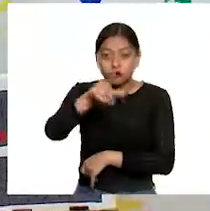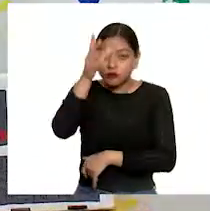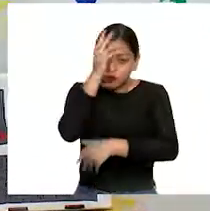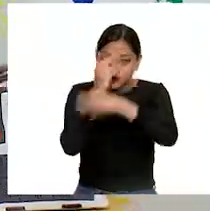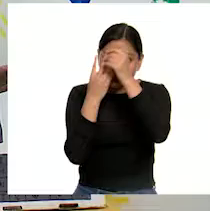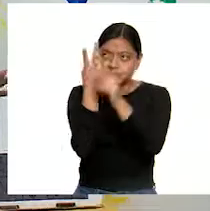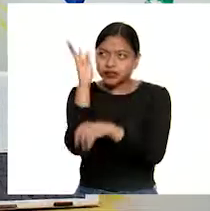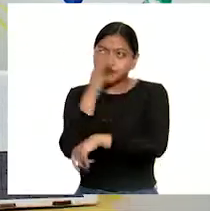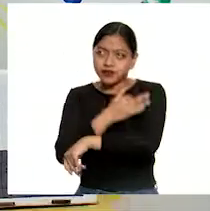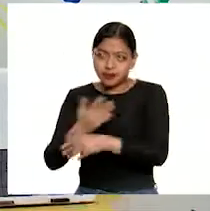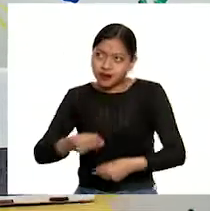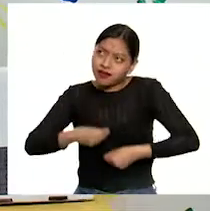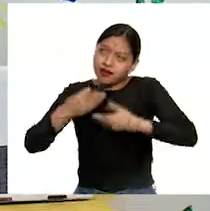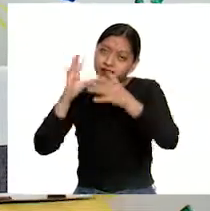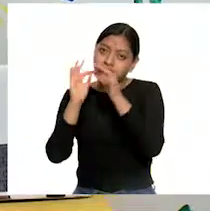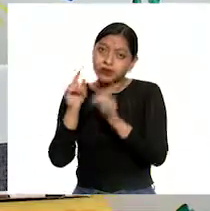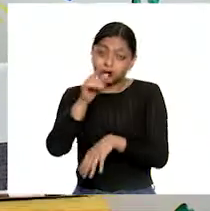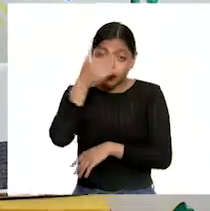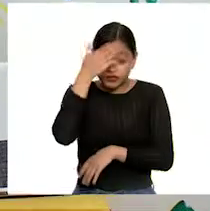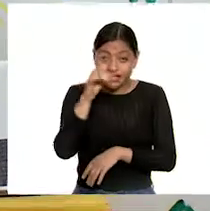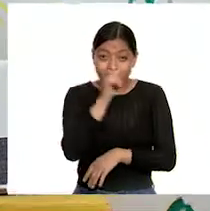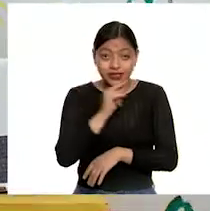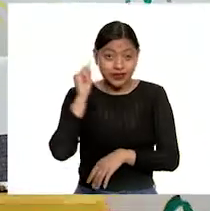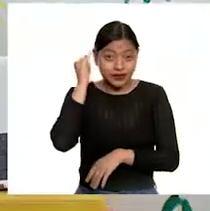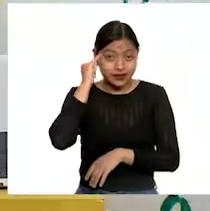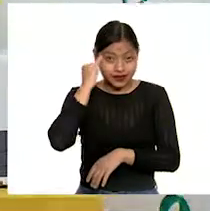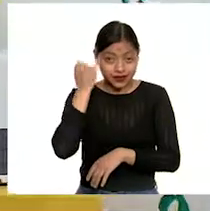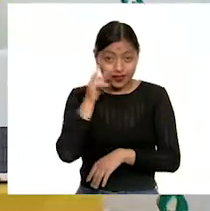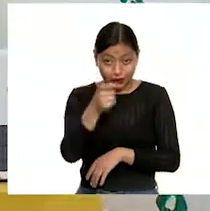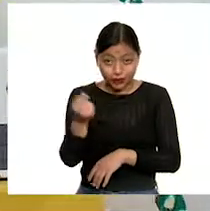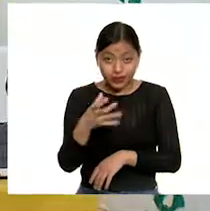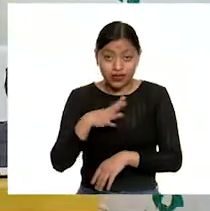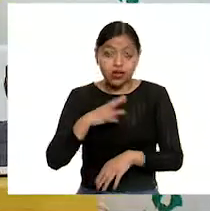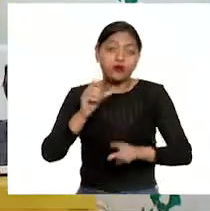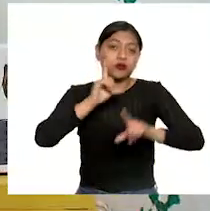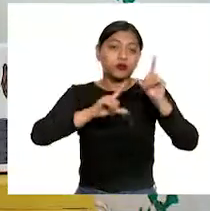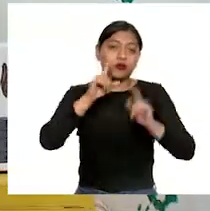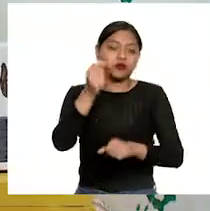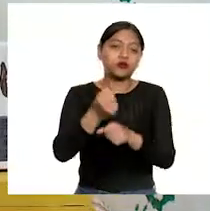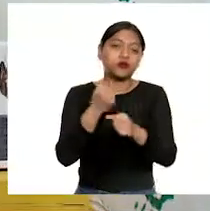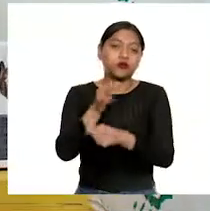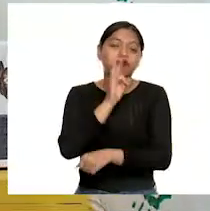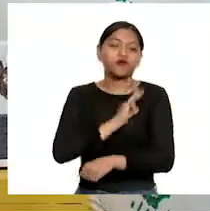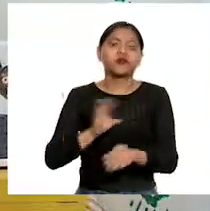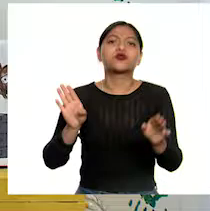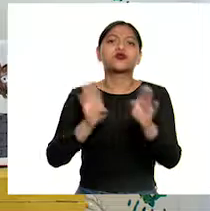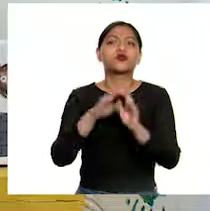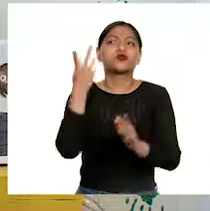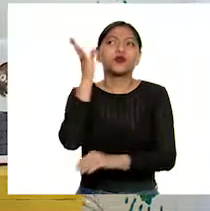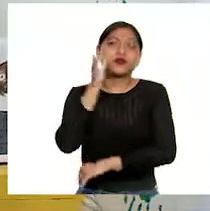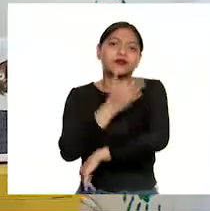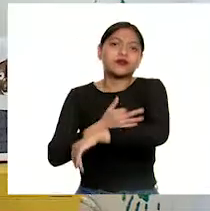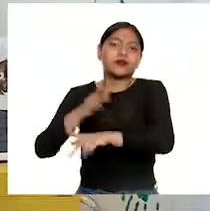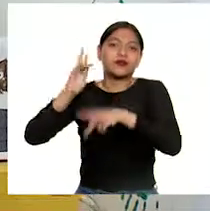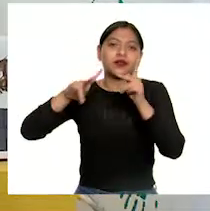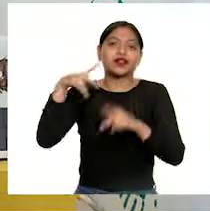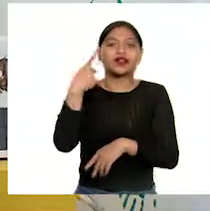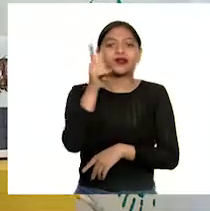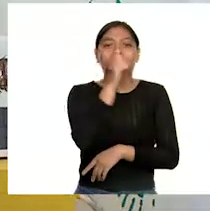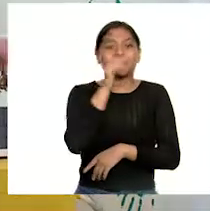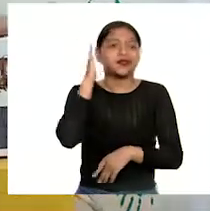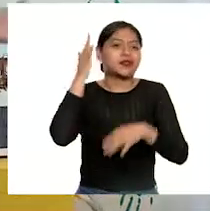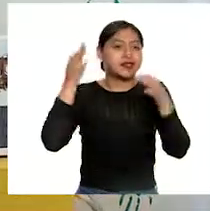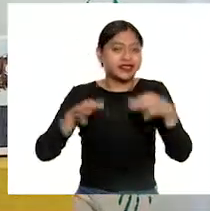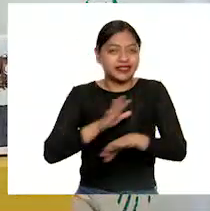familia. Y si tienes la fortuna de hablar una lengua indígena, aprovecha también este momento para practicarla y platica con tu familia en tu lengua